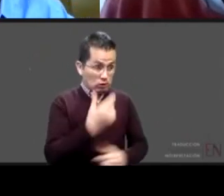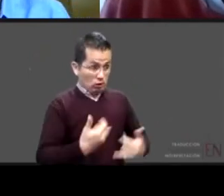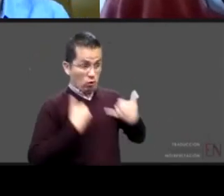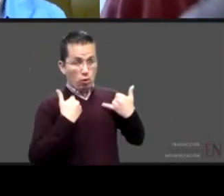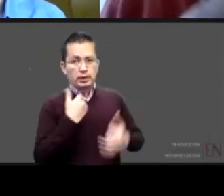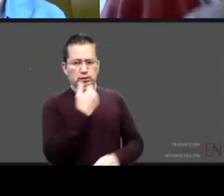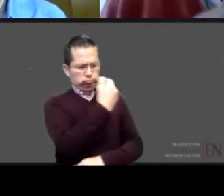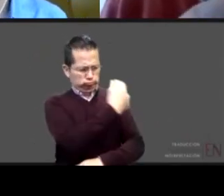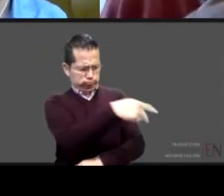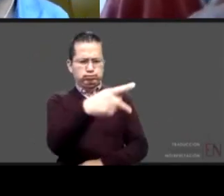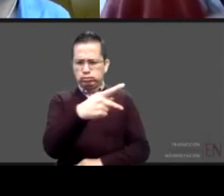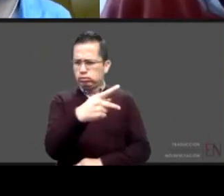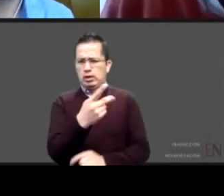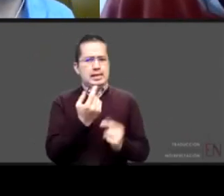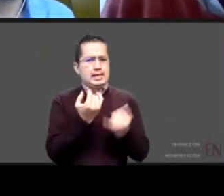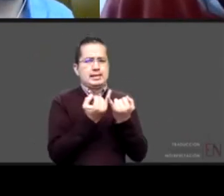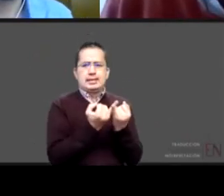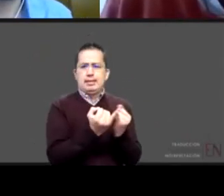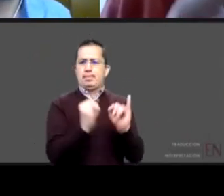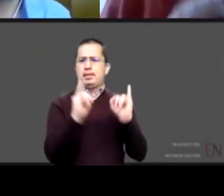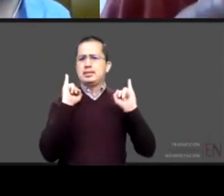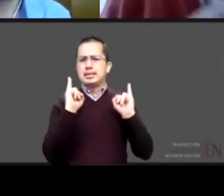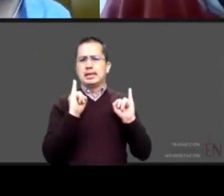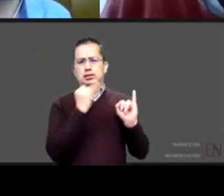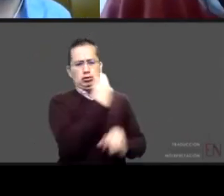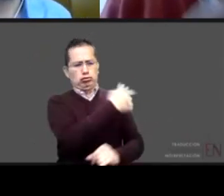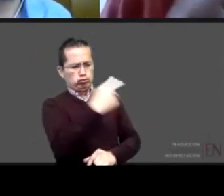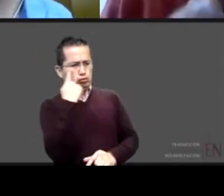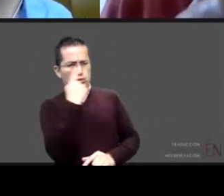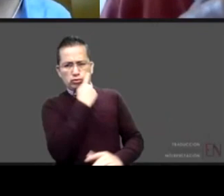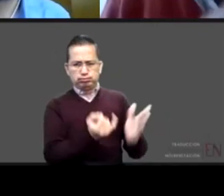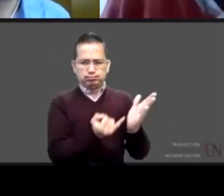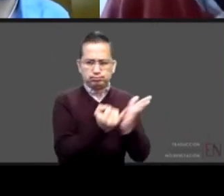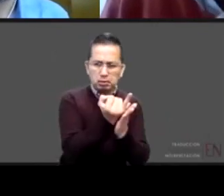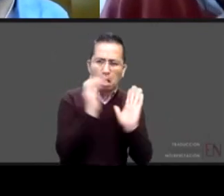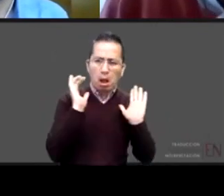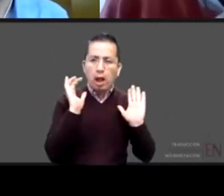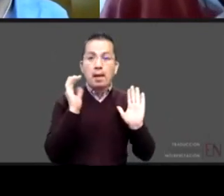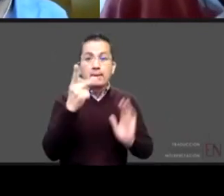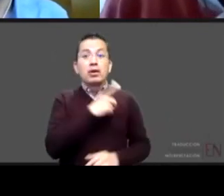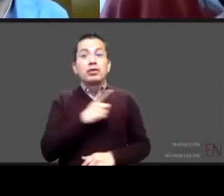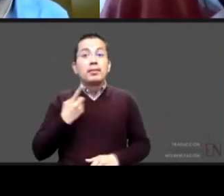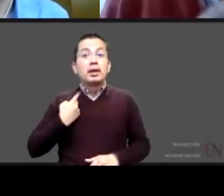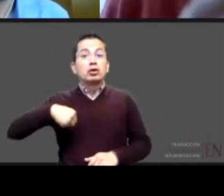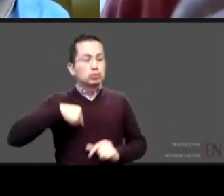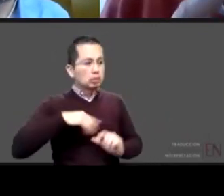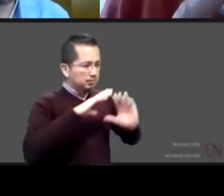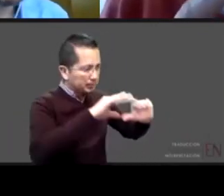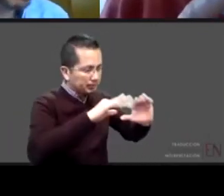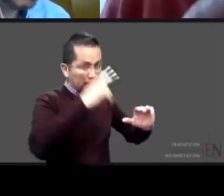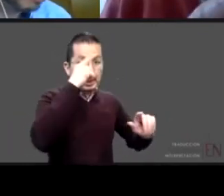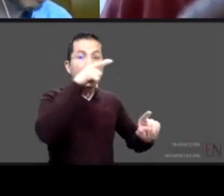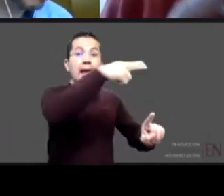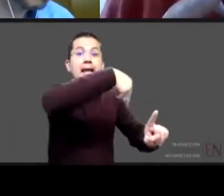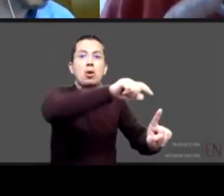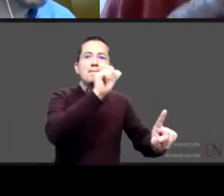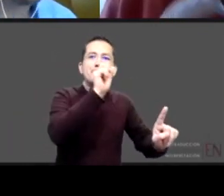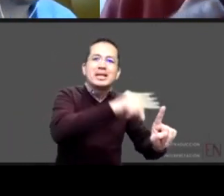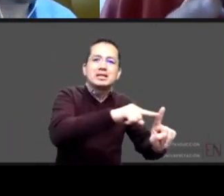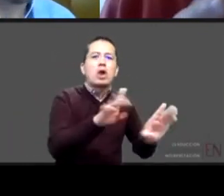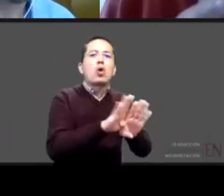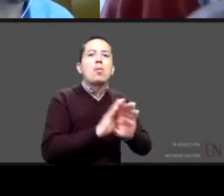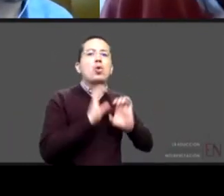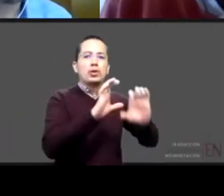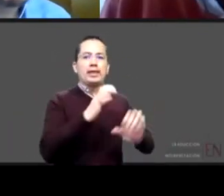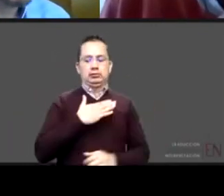puedan conocer más y mejor conductas de autocuidado y de cuidado. No hay un niño más empoderado